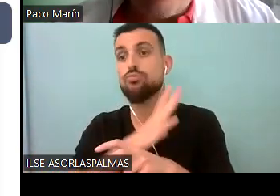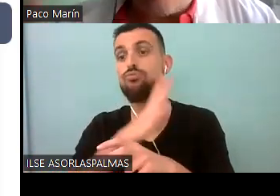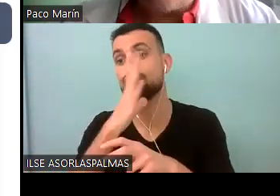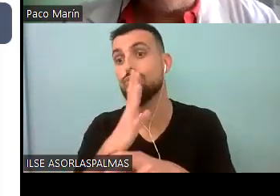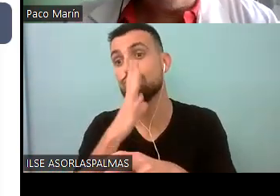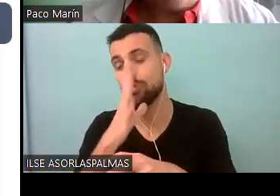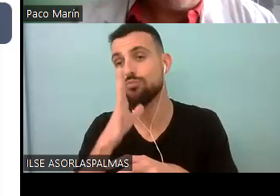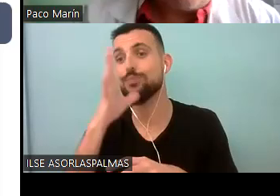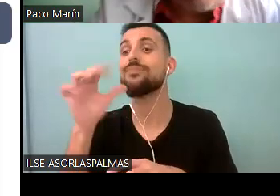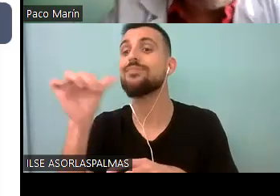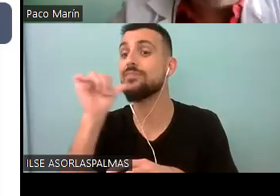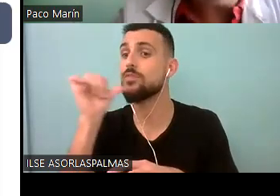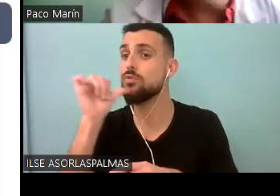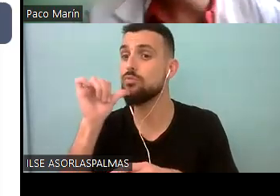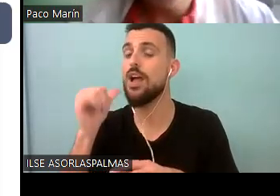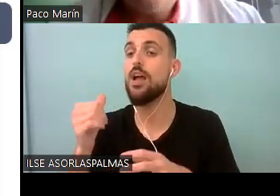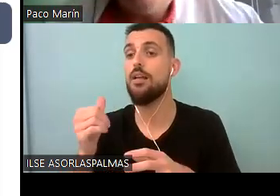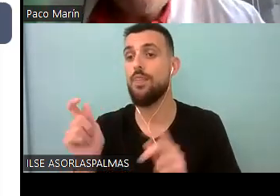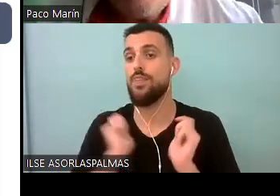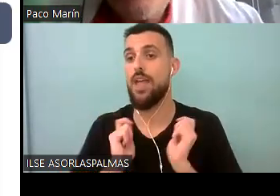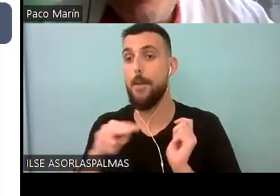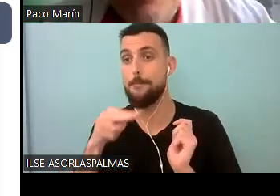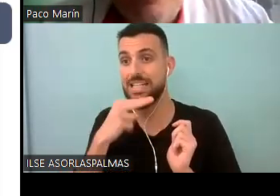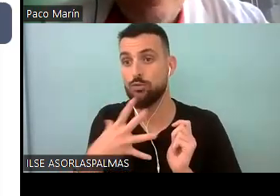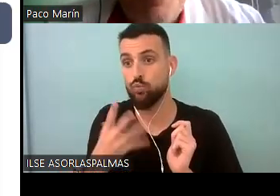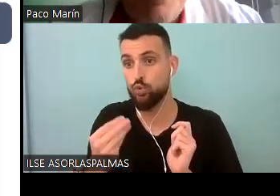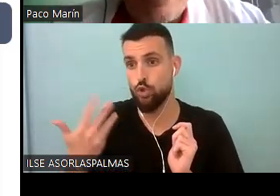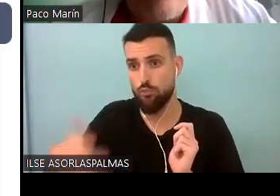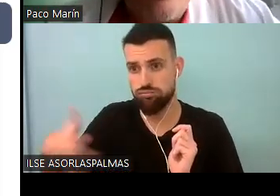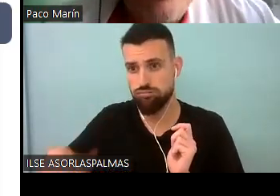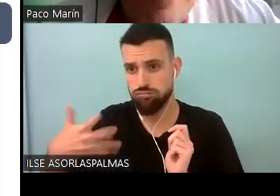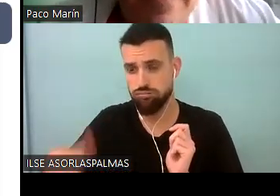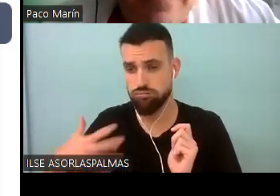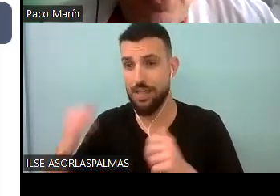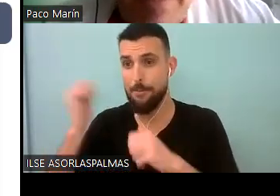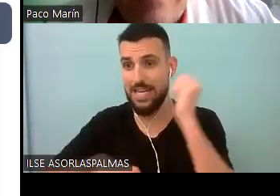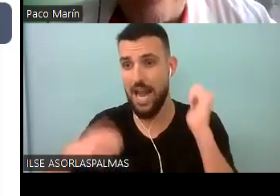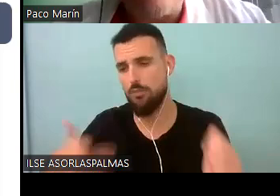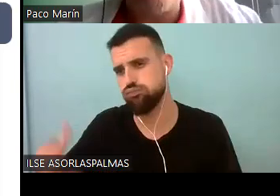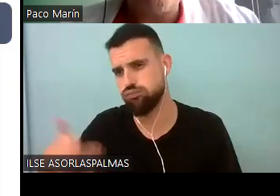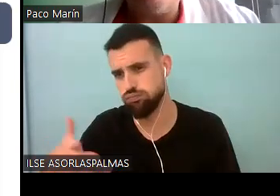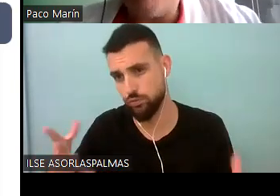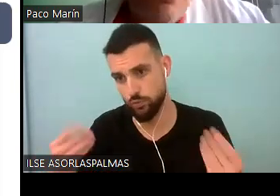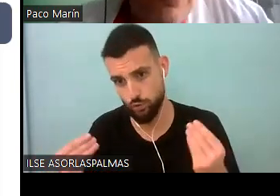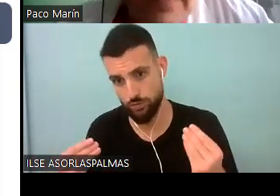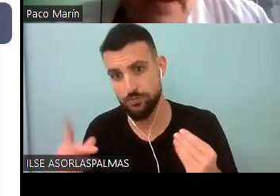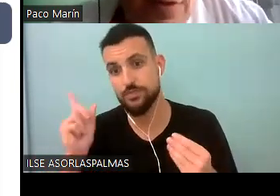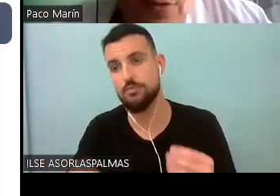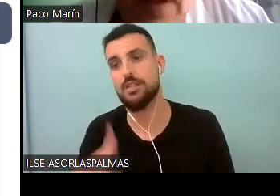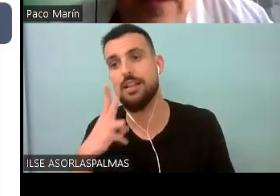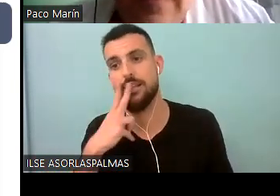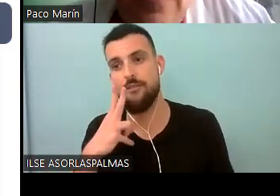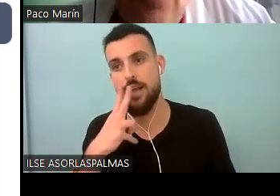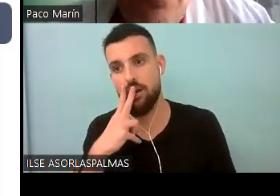con él orinamos más y con él se pierden minerales a nivel por vía renal. Y el tabaco, de